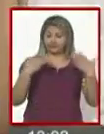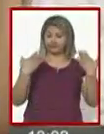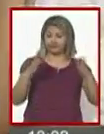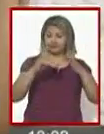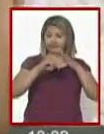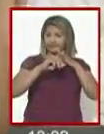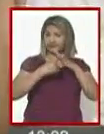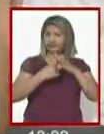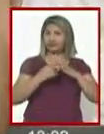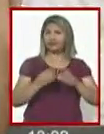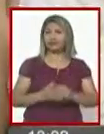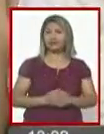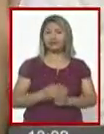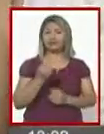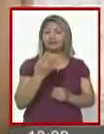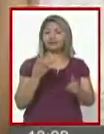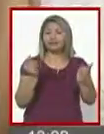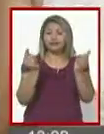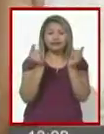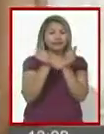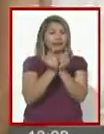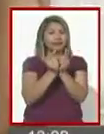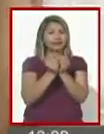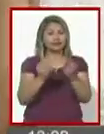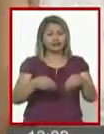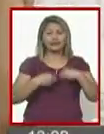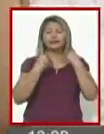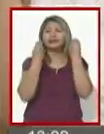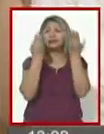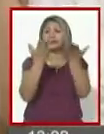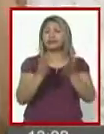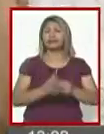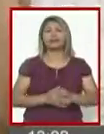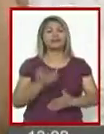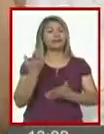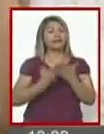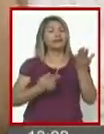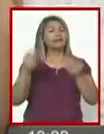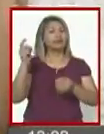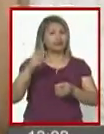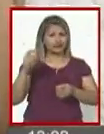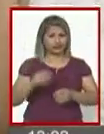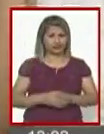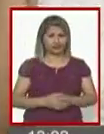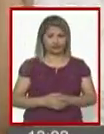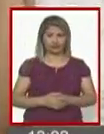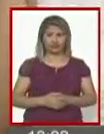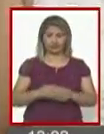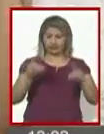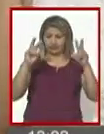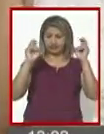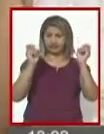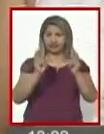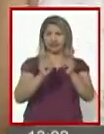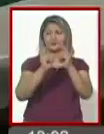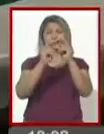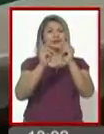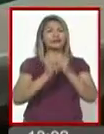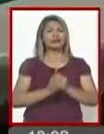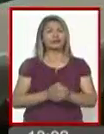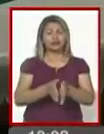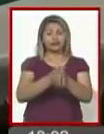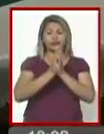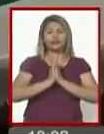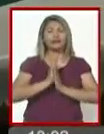Estamos empezando algo minúsculo que pueden dar para lo que se necesita en el tema cáncer.